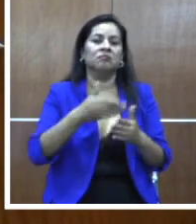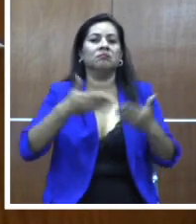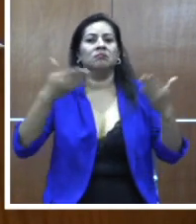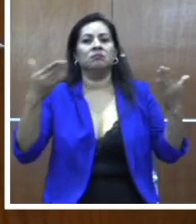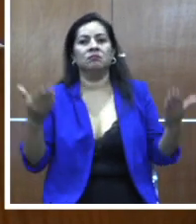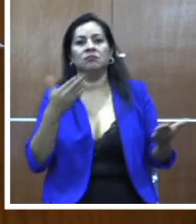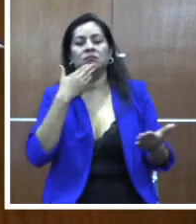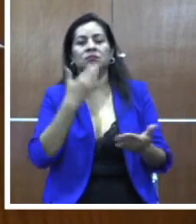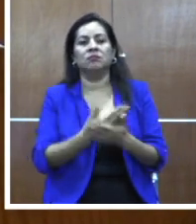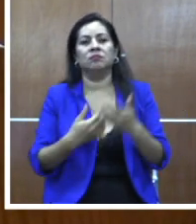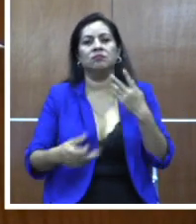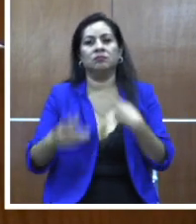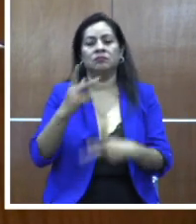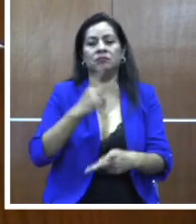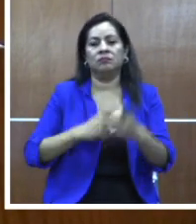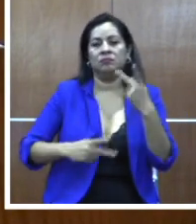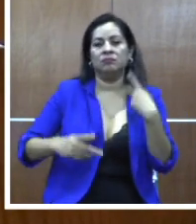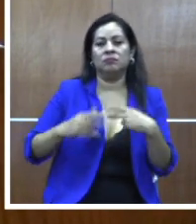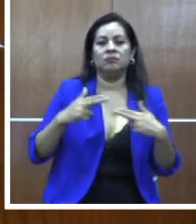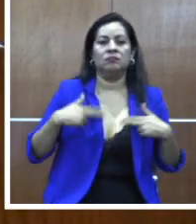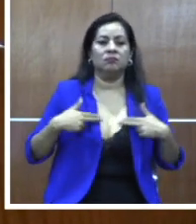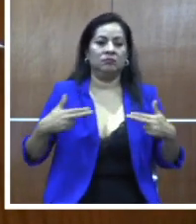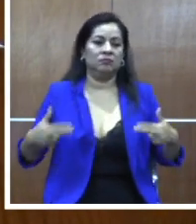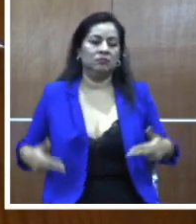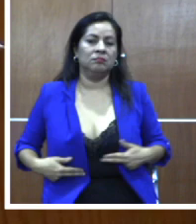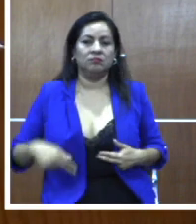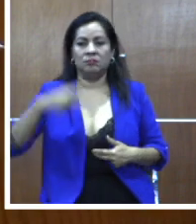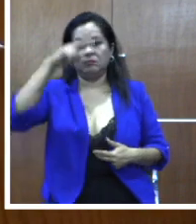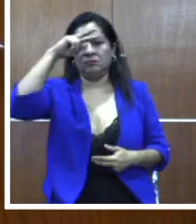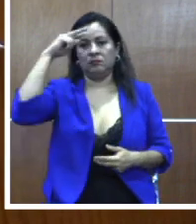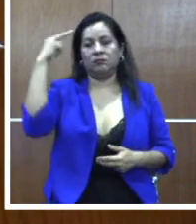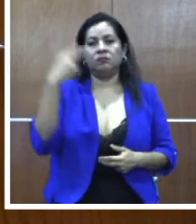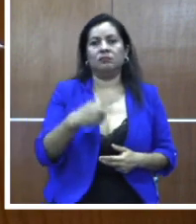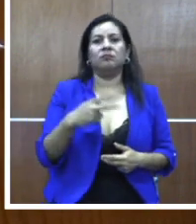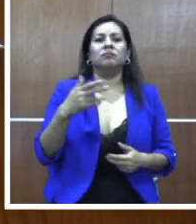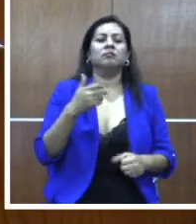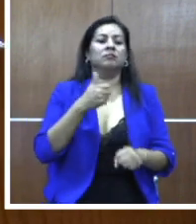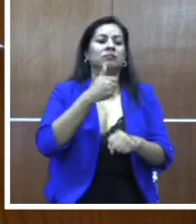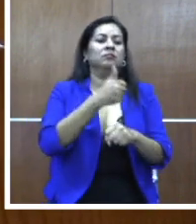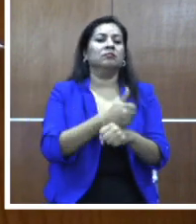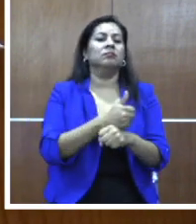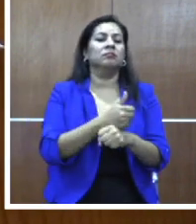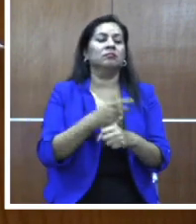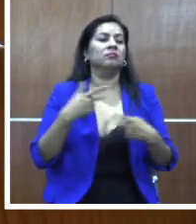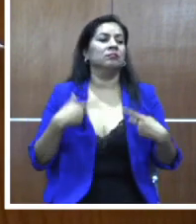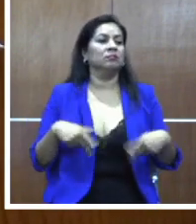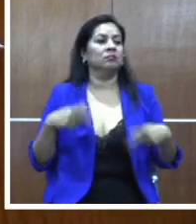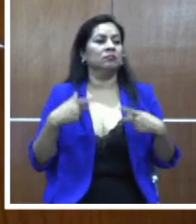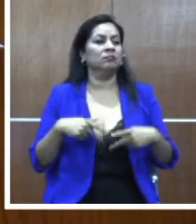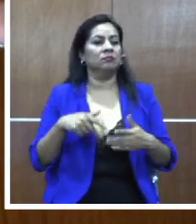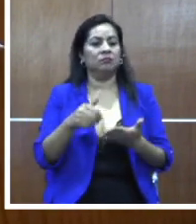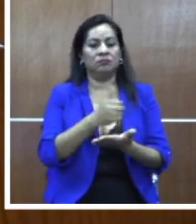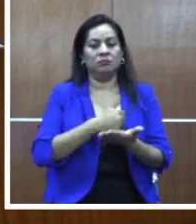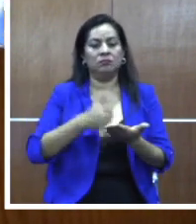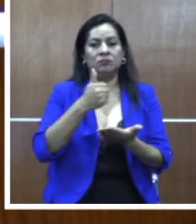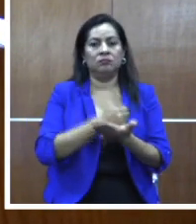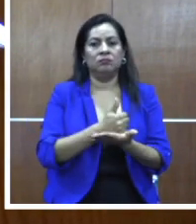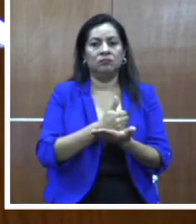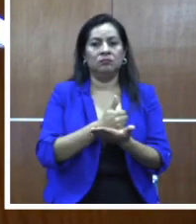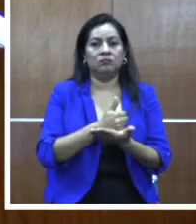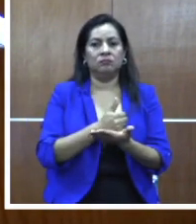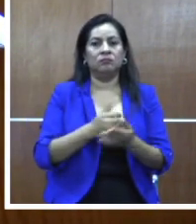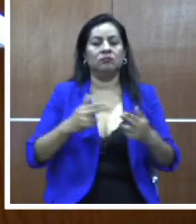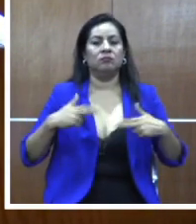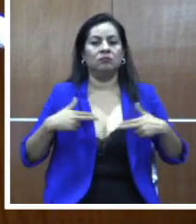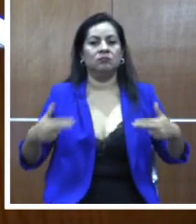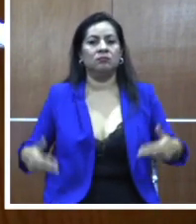la bienvenida a un humanismo mexicano que coloca a la persona en el centro, al ser